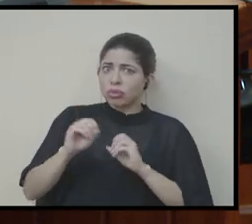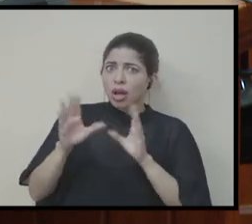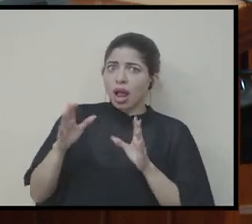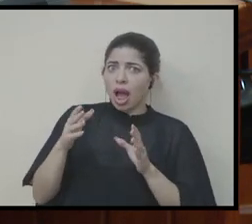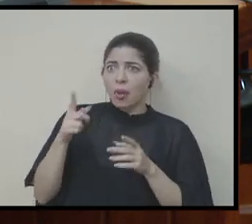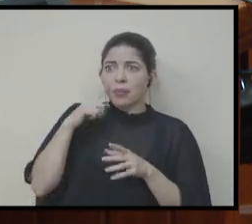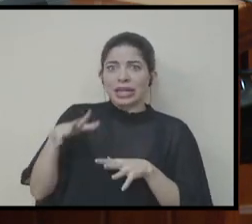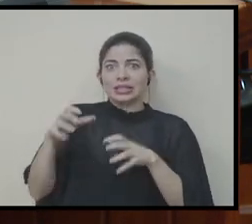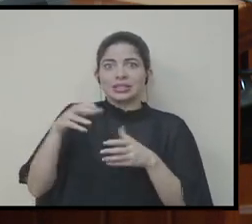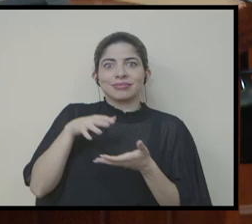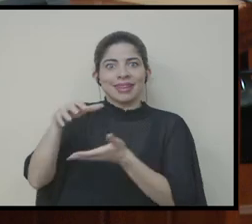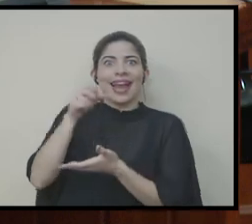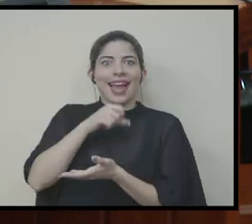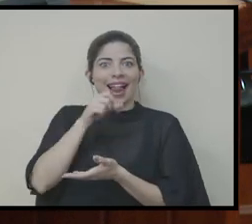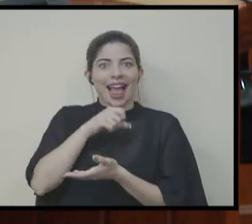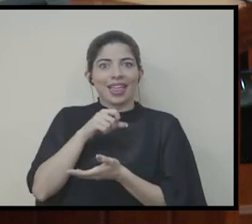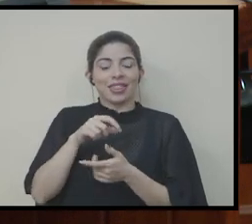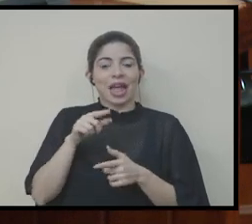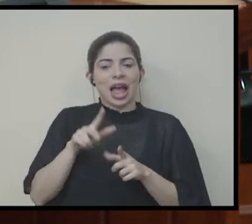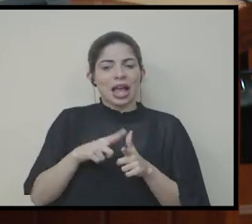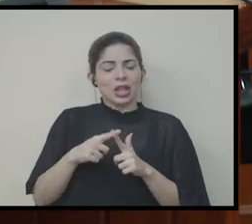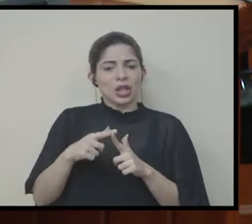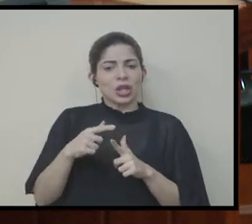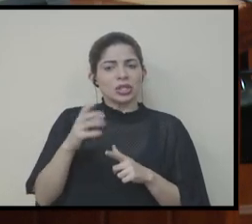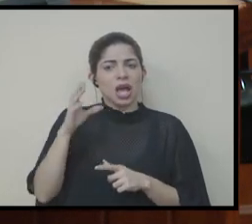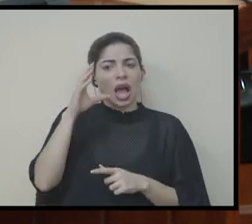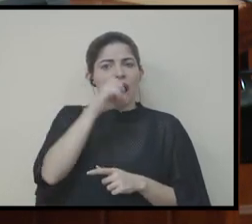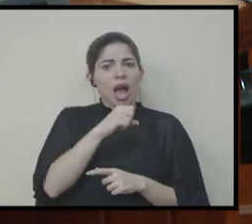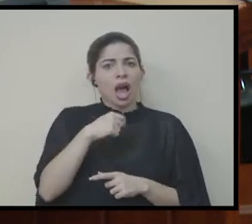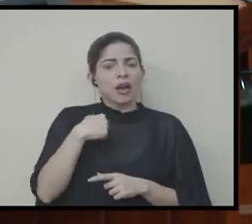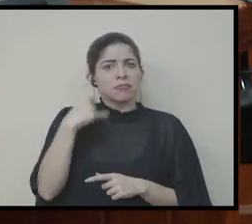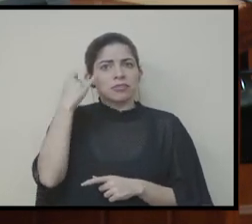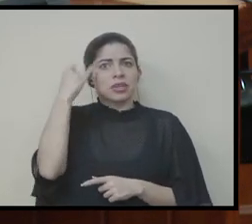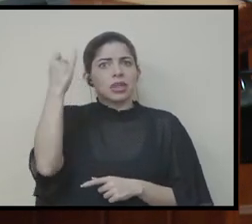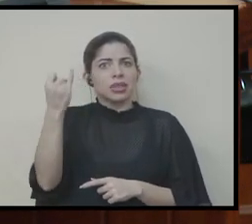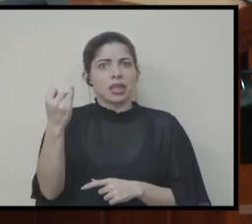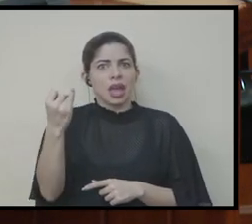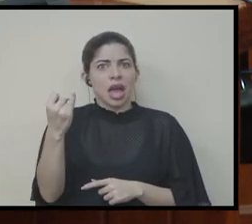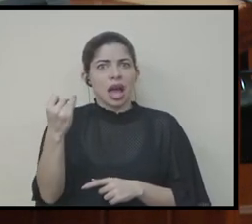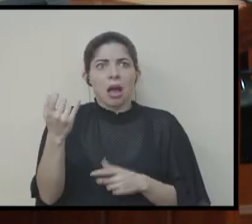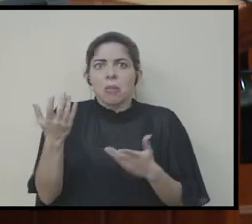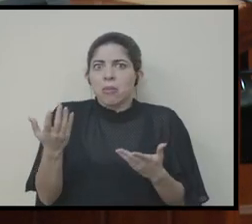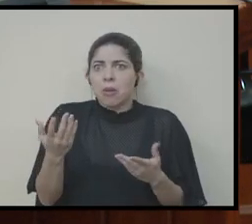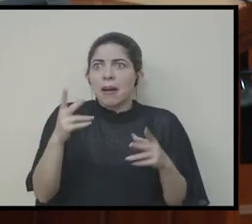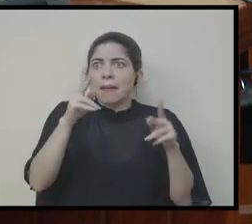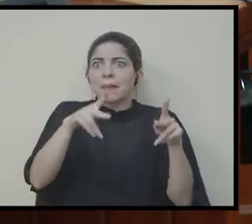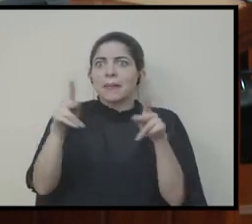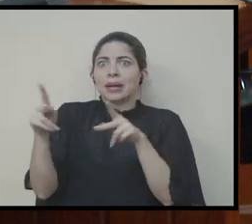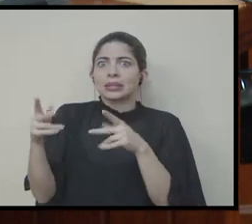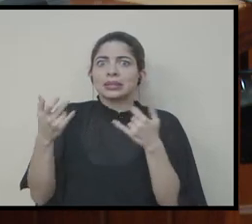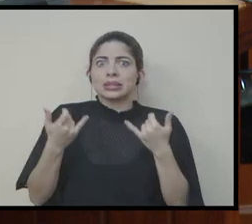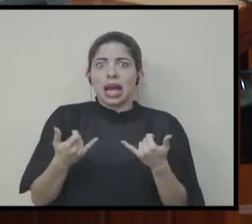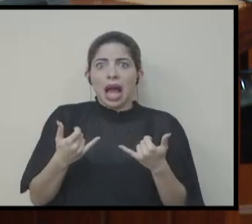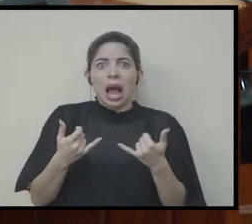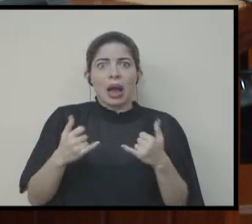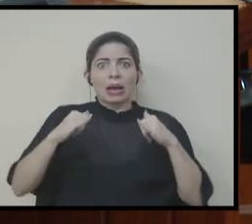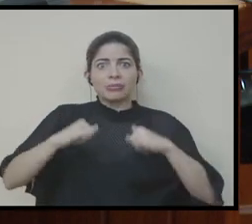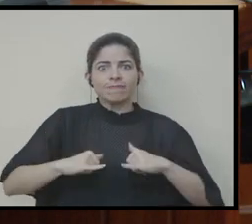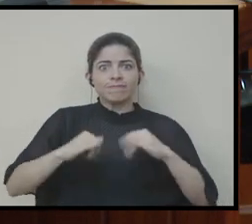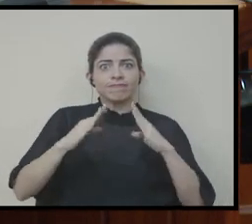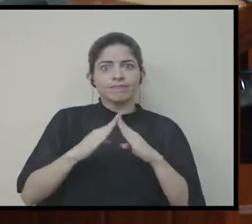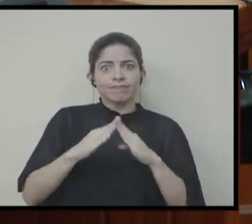¿verdad? Y con eso fue como que se me empezó a ocurrir, de si todos estamos atrapados en la